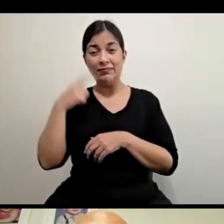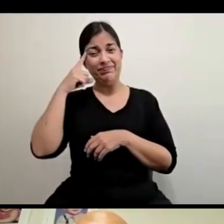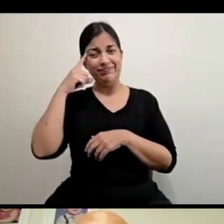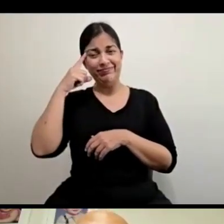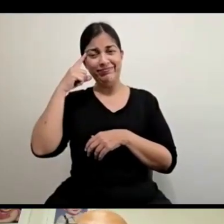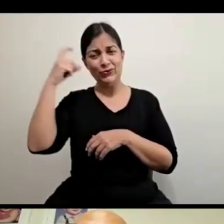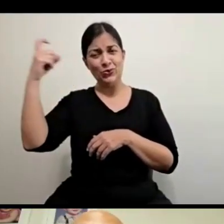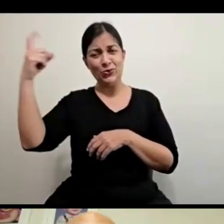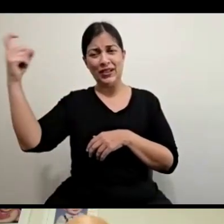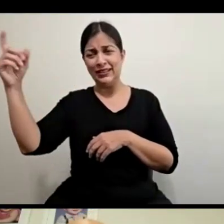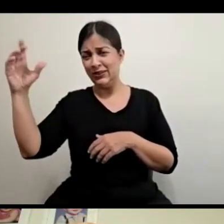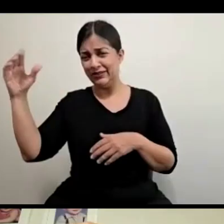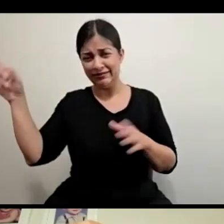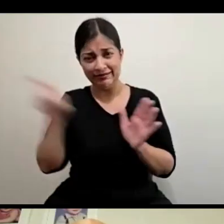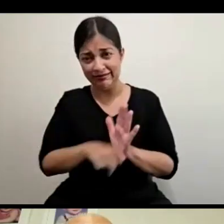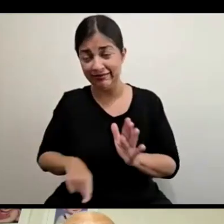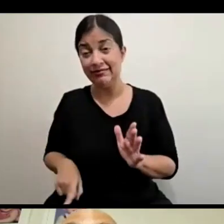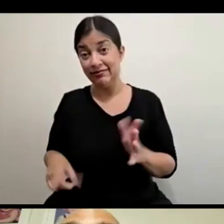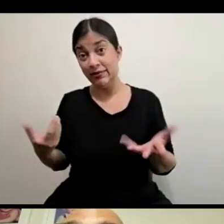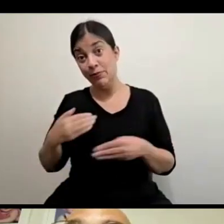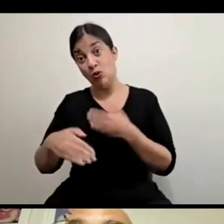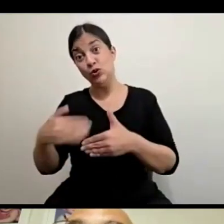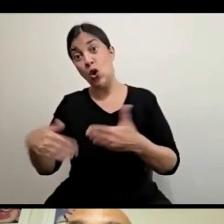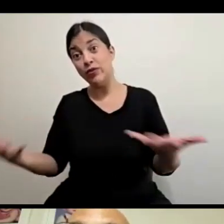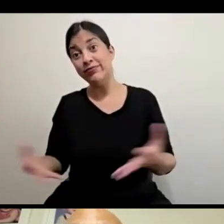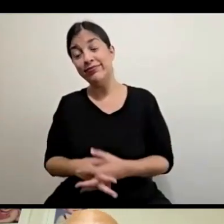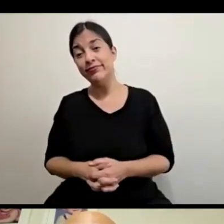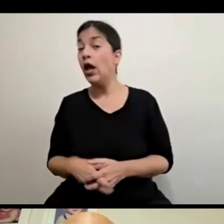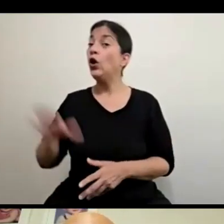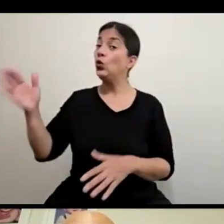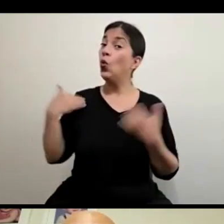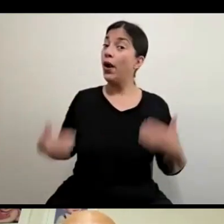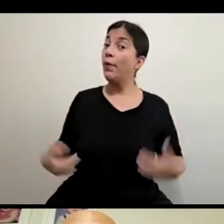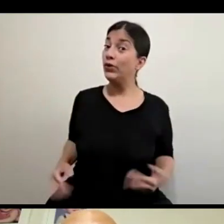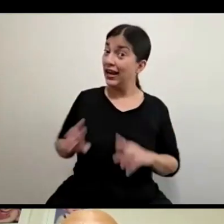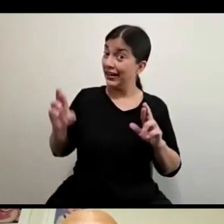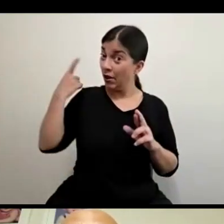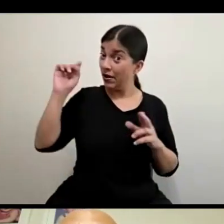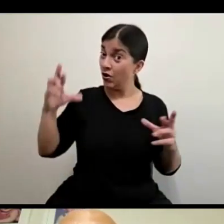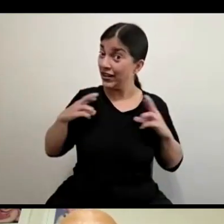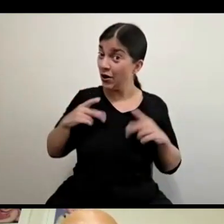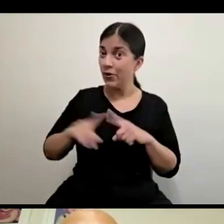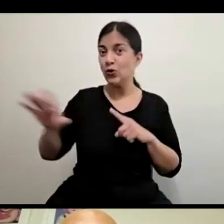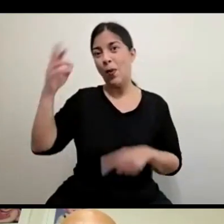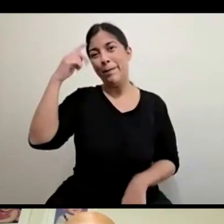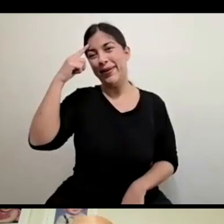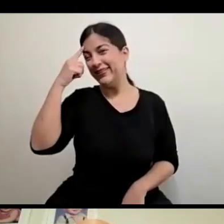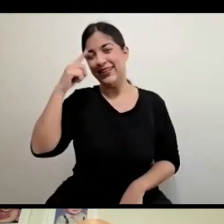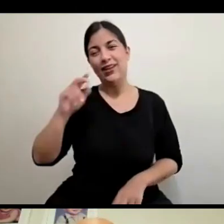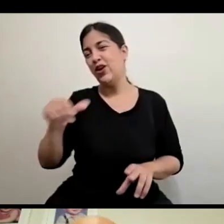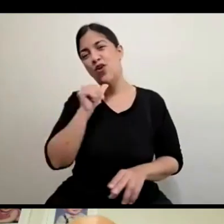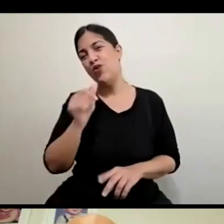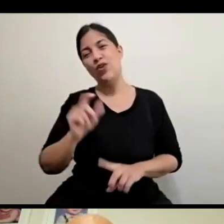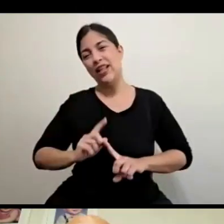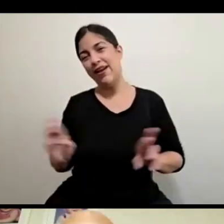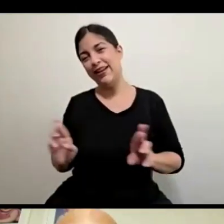producción. Así es que puedes imaginarte. O sea que tu cuerpo estaba listo para un retiro que tu mente todavía no. No estaba